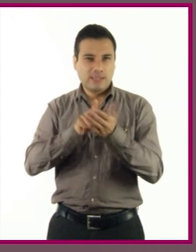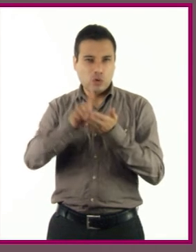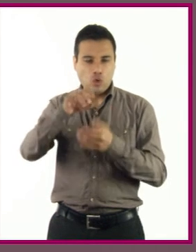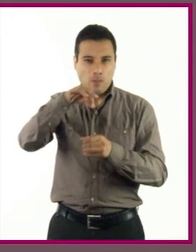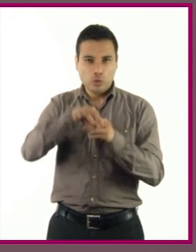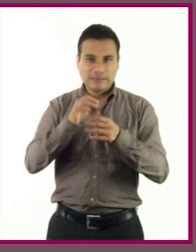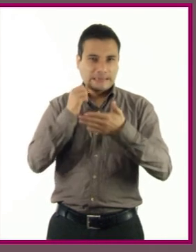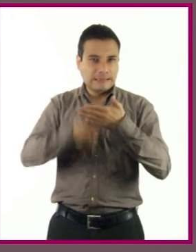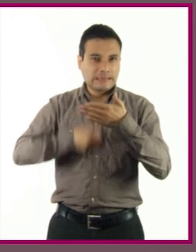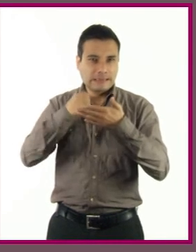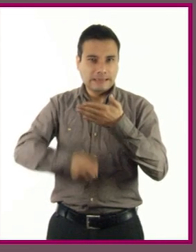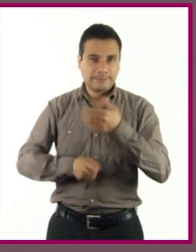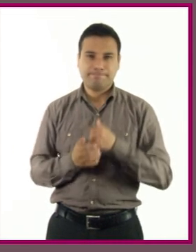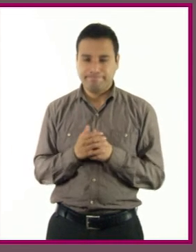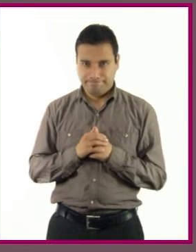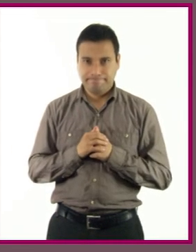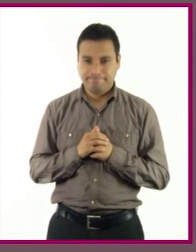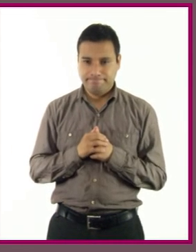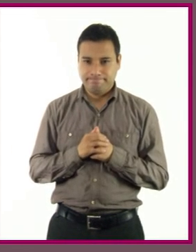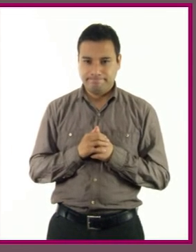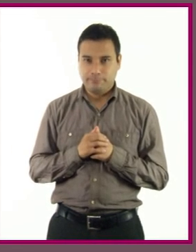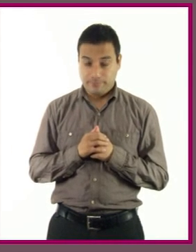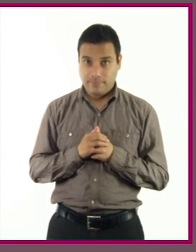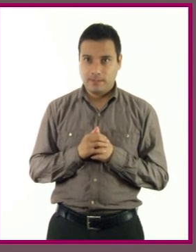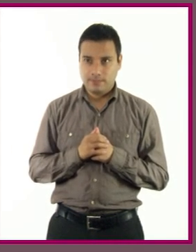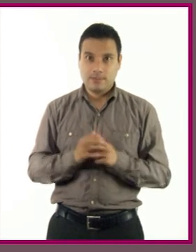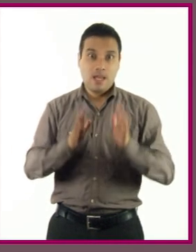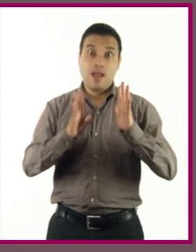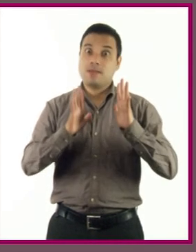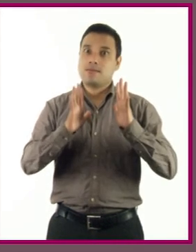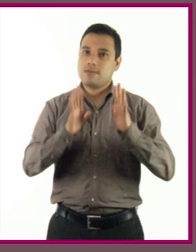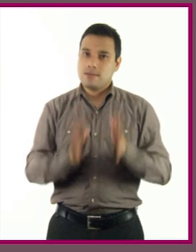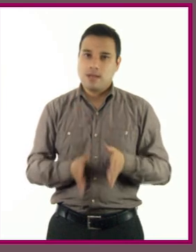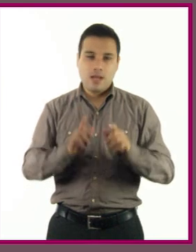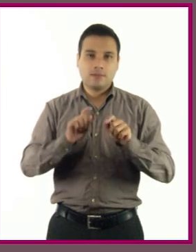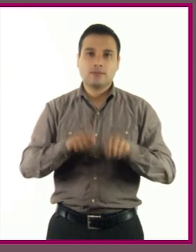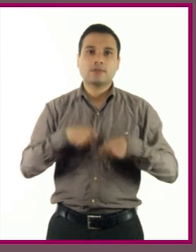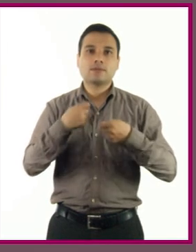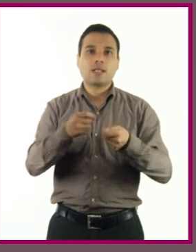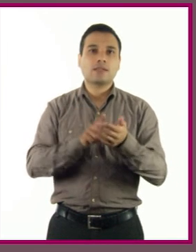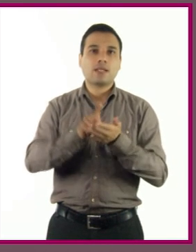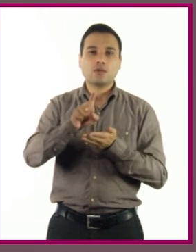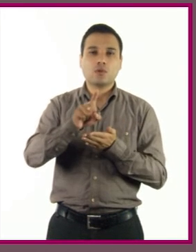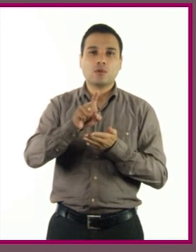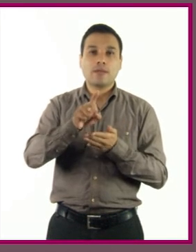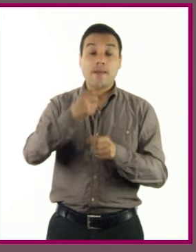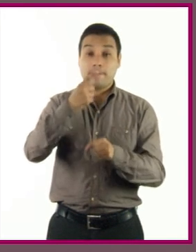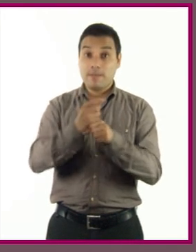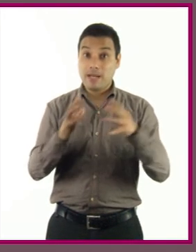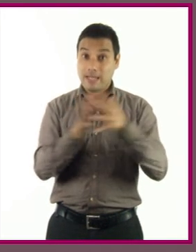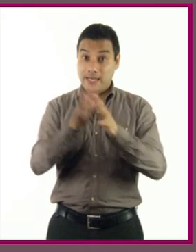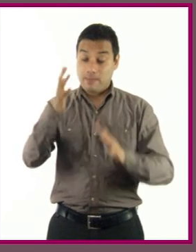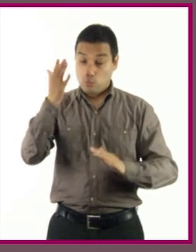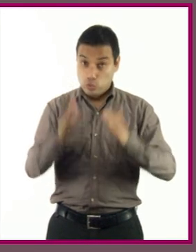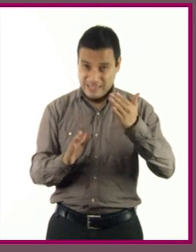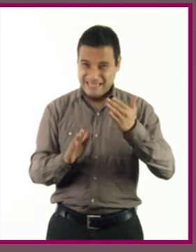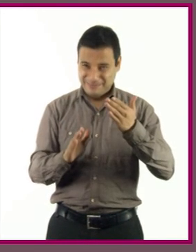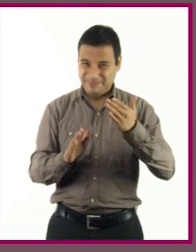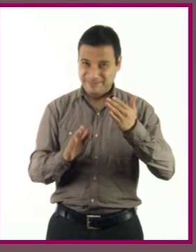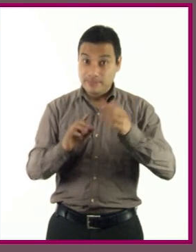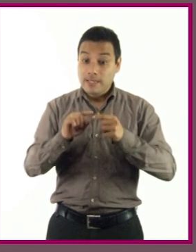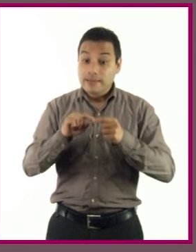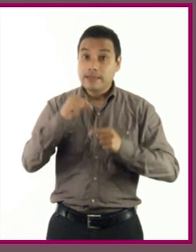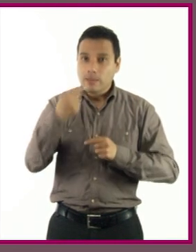por Emmeline Pankhurst, donde se obtuvo este derecho luego de la Primera Guerra Mundial en